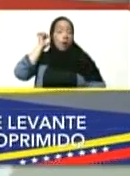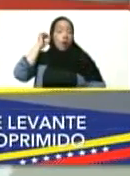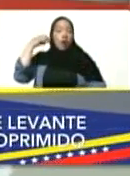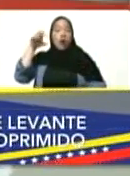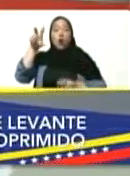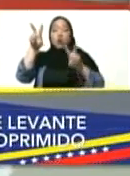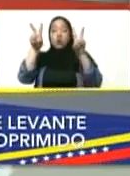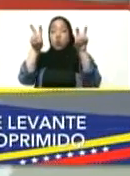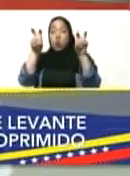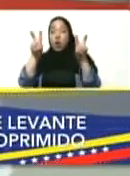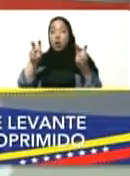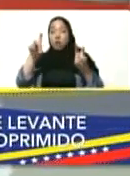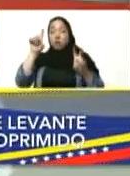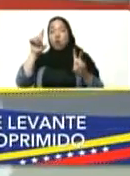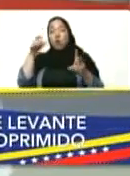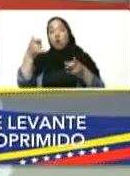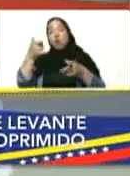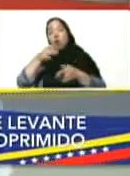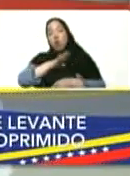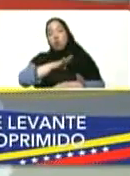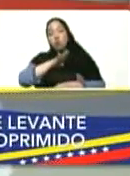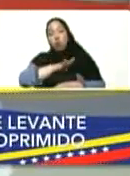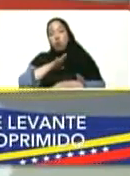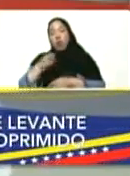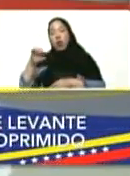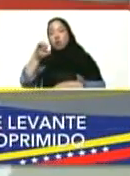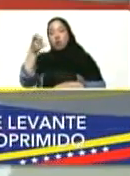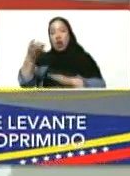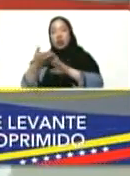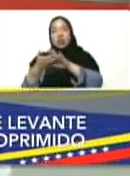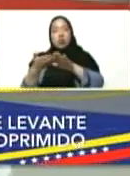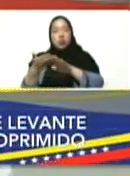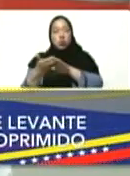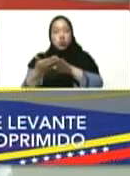innovar, crear nuestras propias soluciones